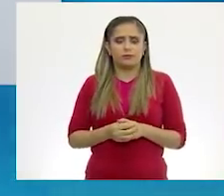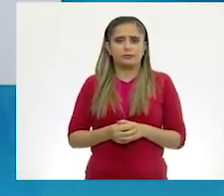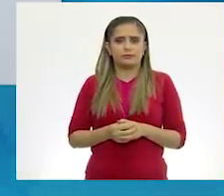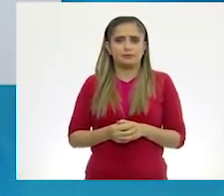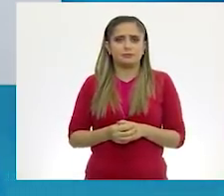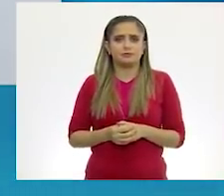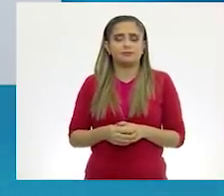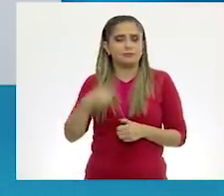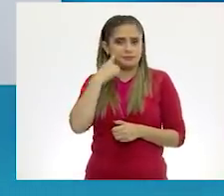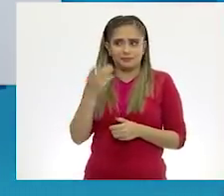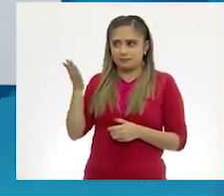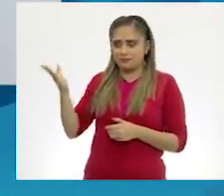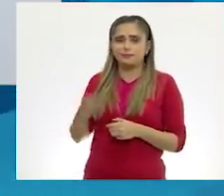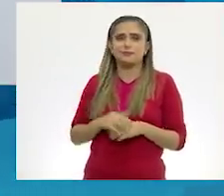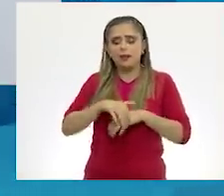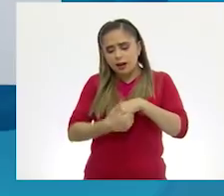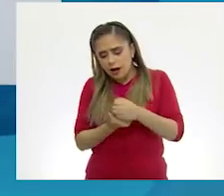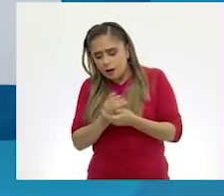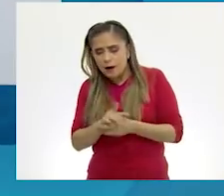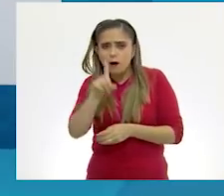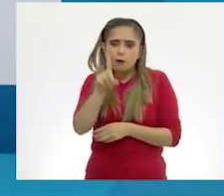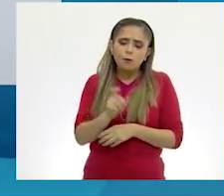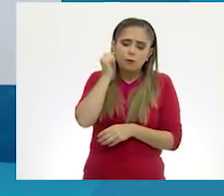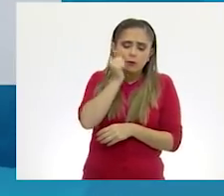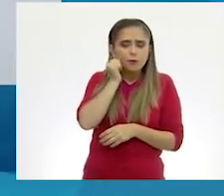Lavarse las manitas con agua y con jabón.